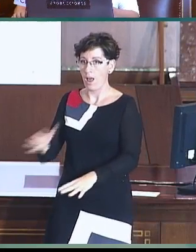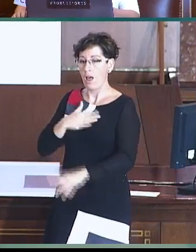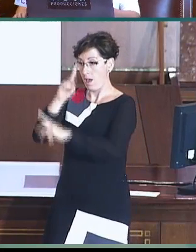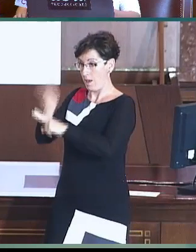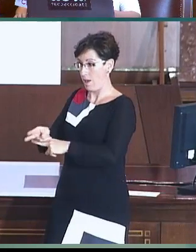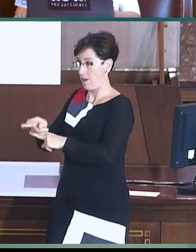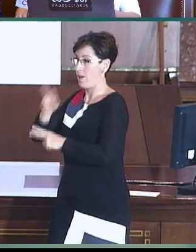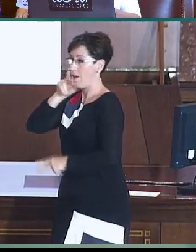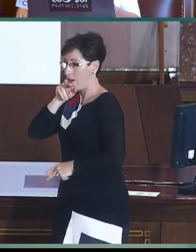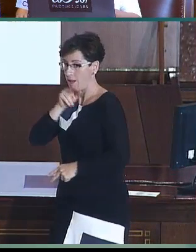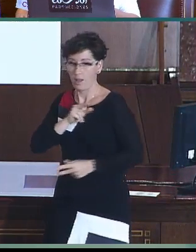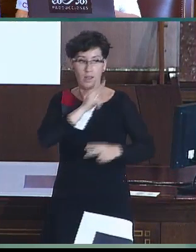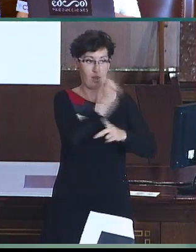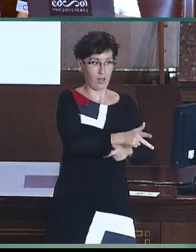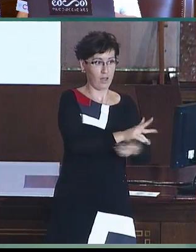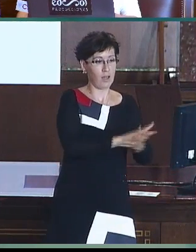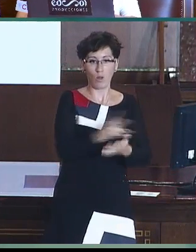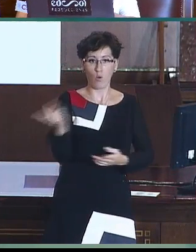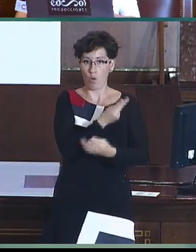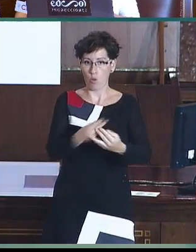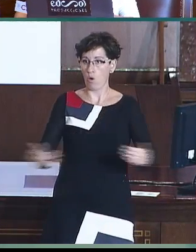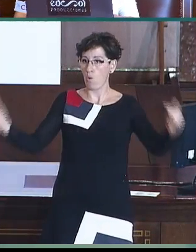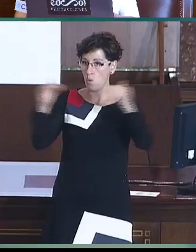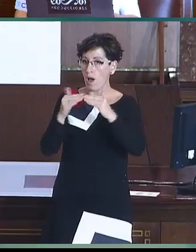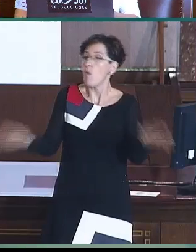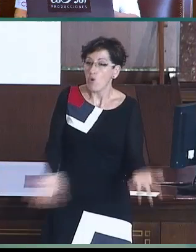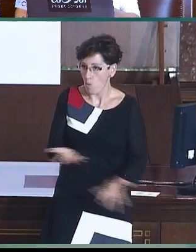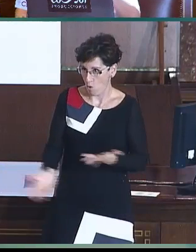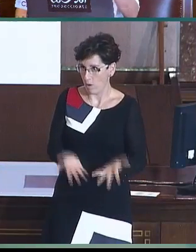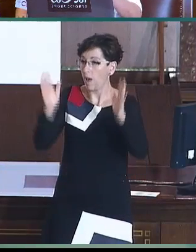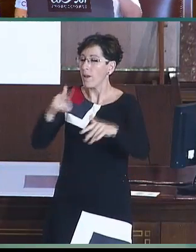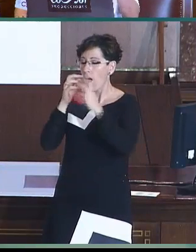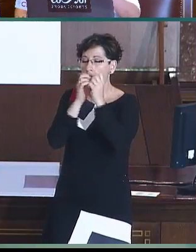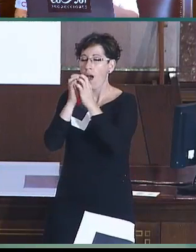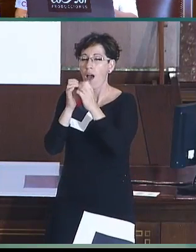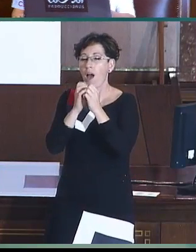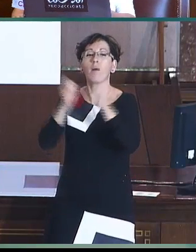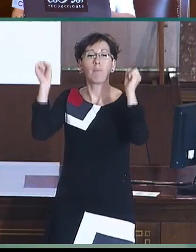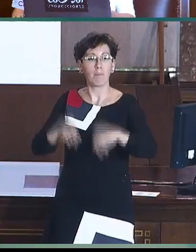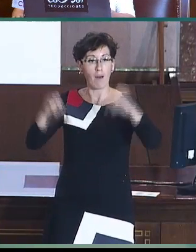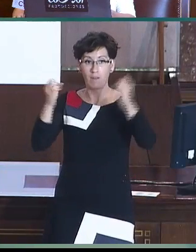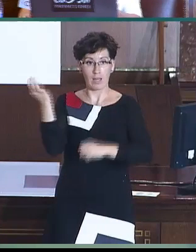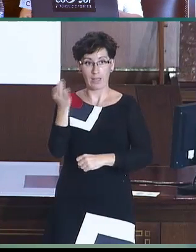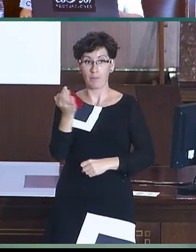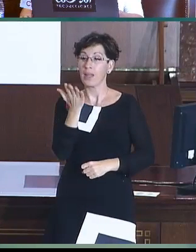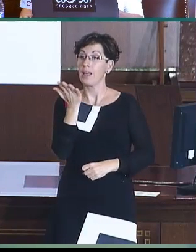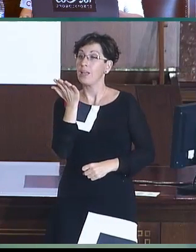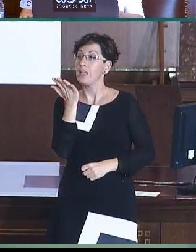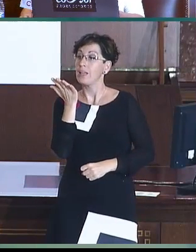signos. Entonces, ahí también tuvimos un debate y finalmente acordamos que los signos, según aparecían las